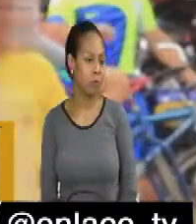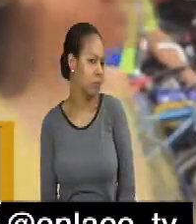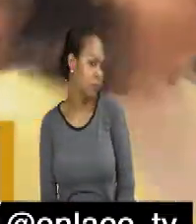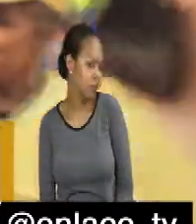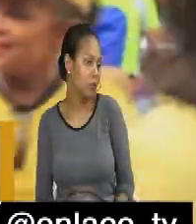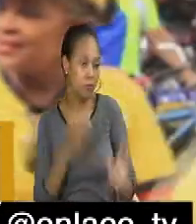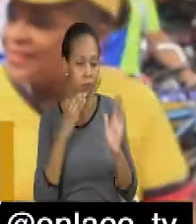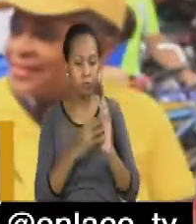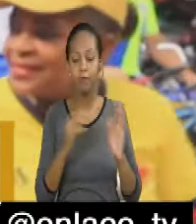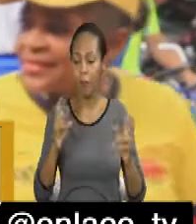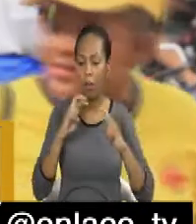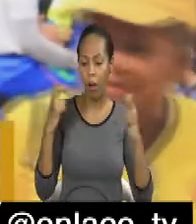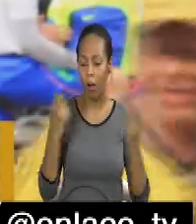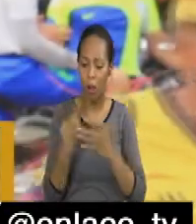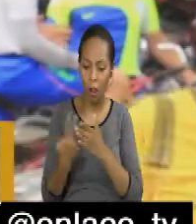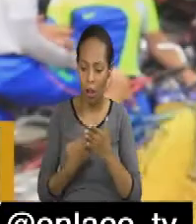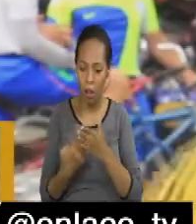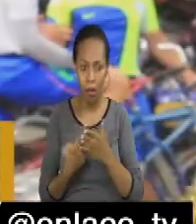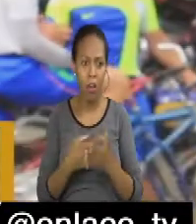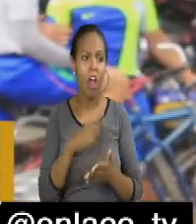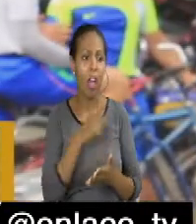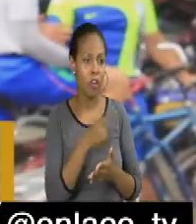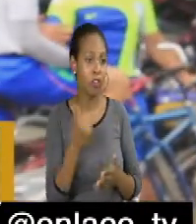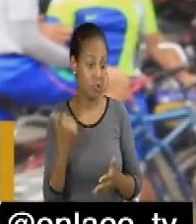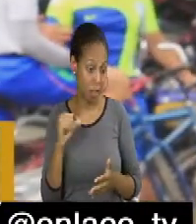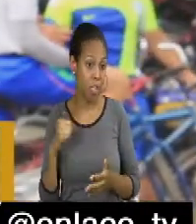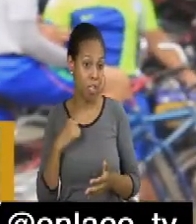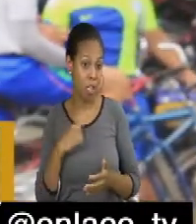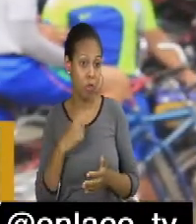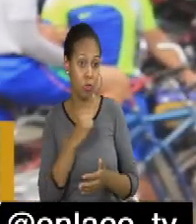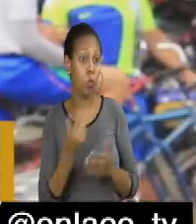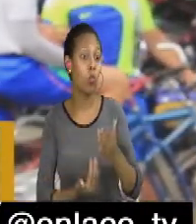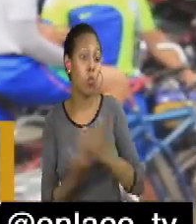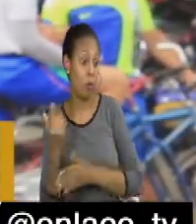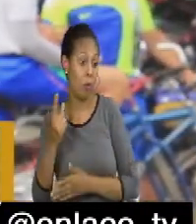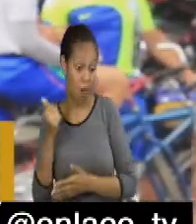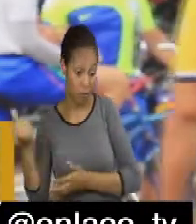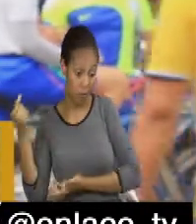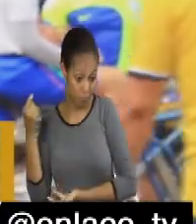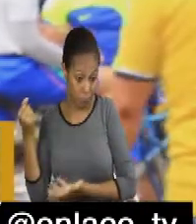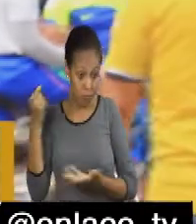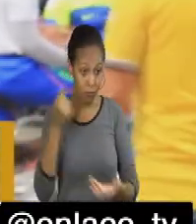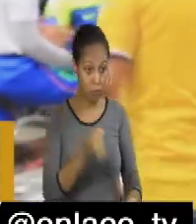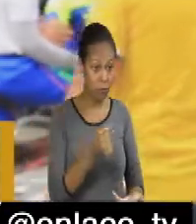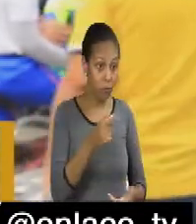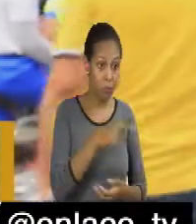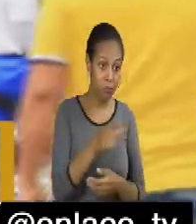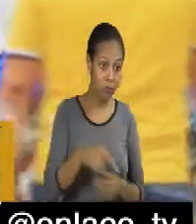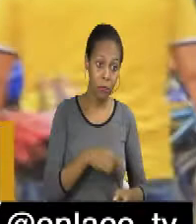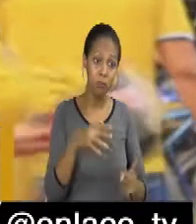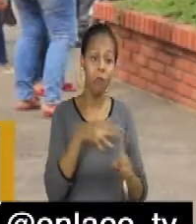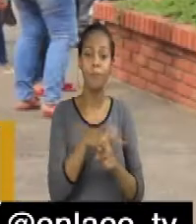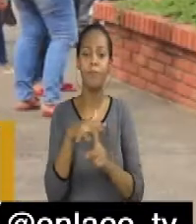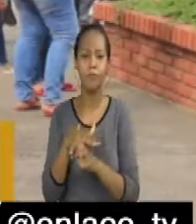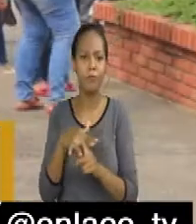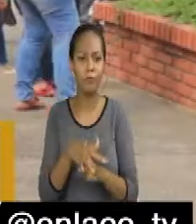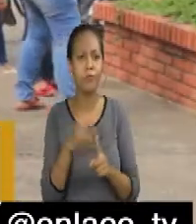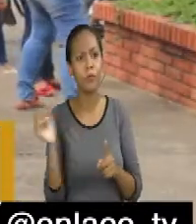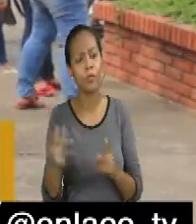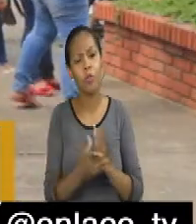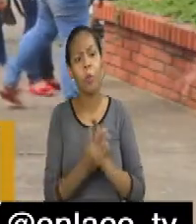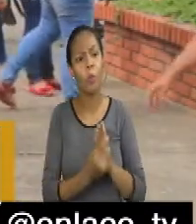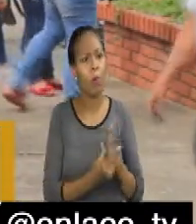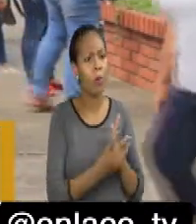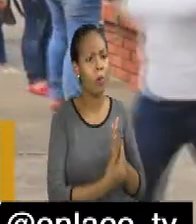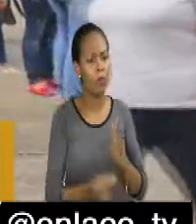negociación en un país que acaba de recibir una reforma tributaria regresiva que afecta fundamentalmente a la clase media y a los más pobres, decirle a